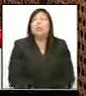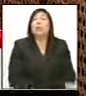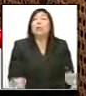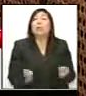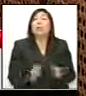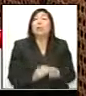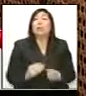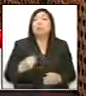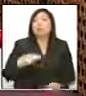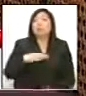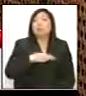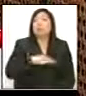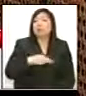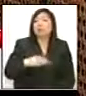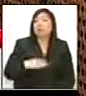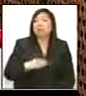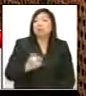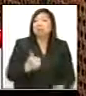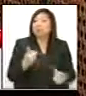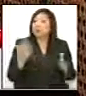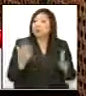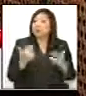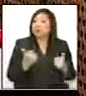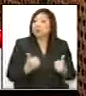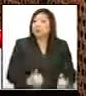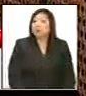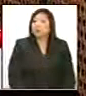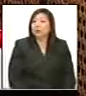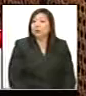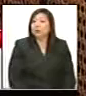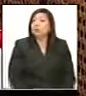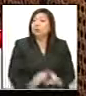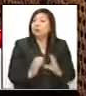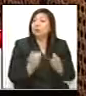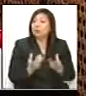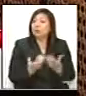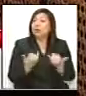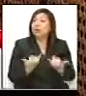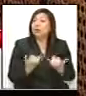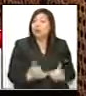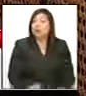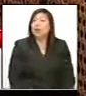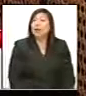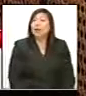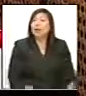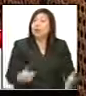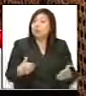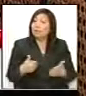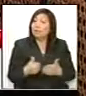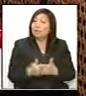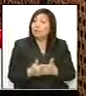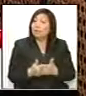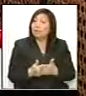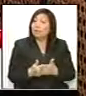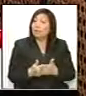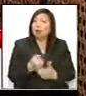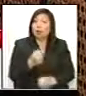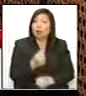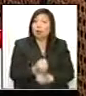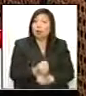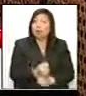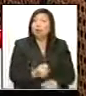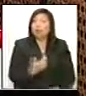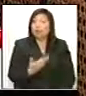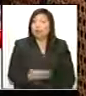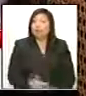con los ministerios y qué bueno, y aplaudo de verdad la iniciativa del Congreso en hacer este frente parlamentario contra la tuberculosis del Perú. Muchas